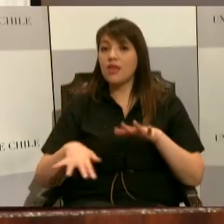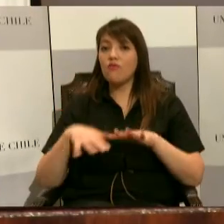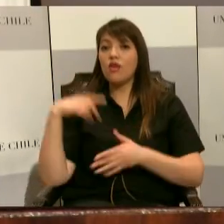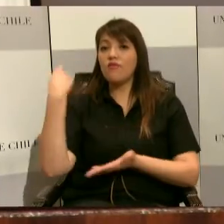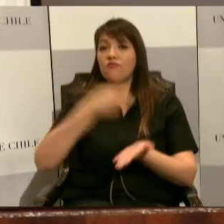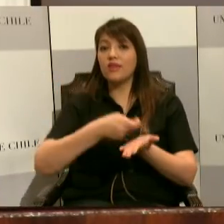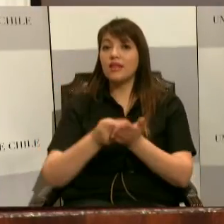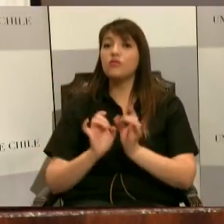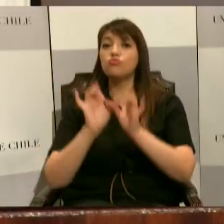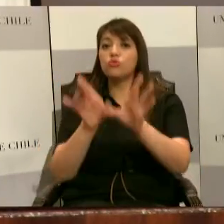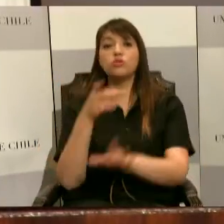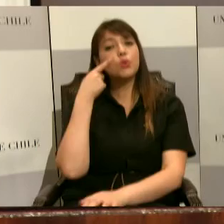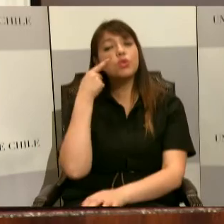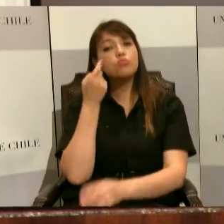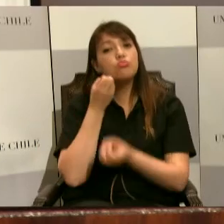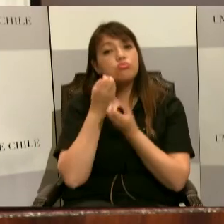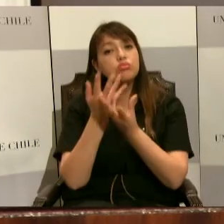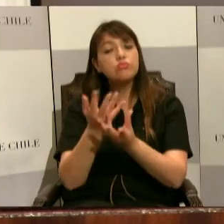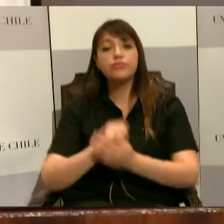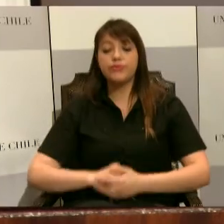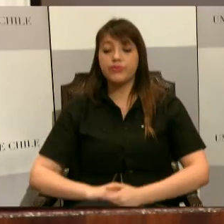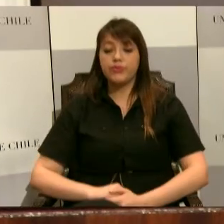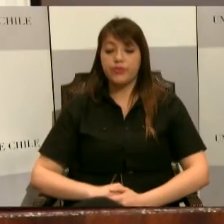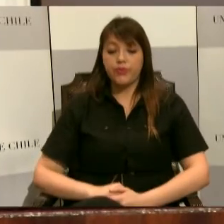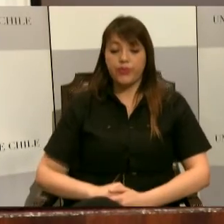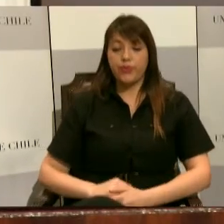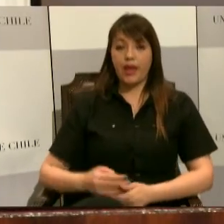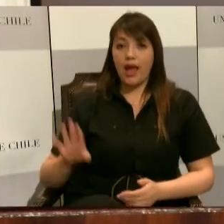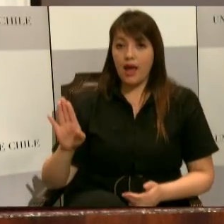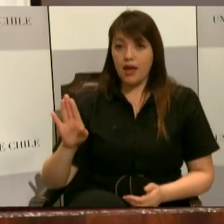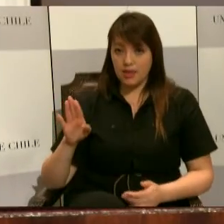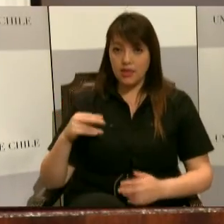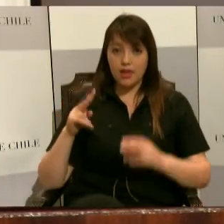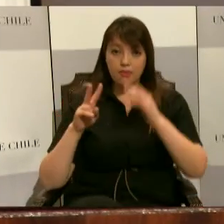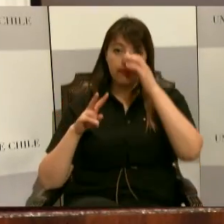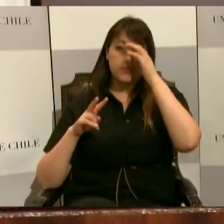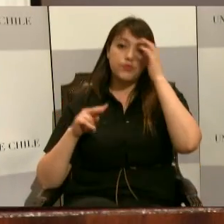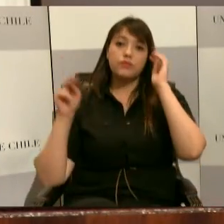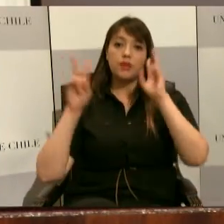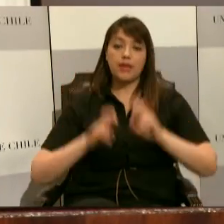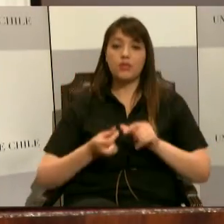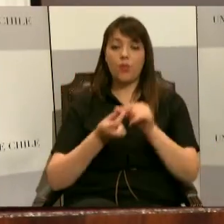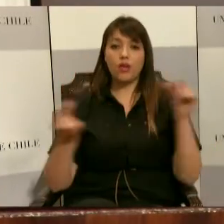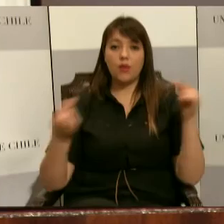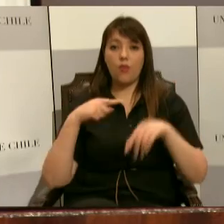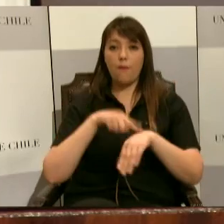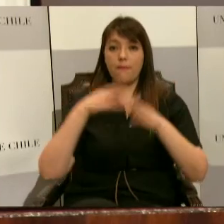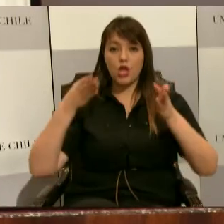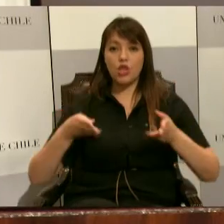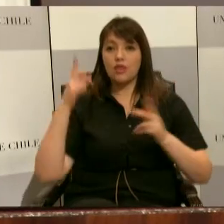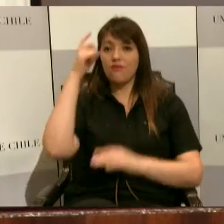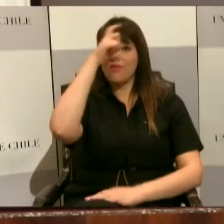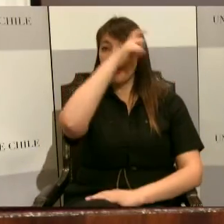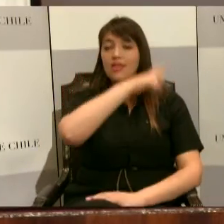y transferencia del conocimiento aplicado. En materia de investigación fundamental o disciplinaria como nación, estamos viviendo un periodo difícil,